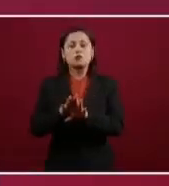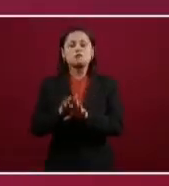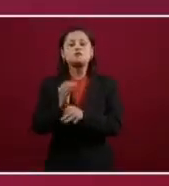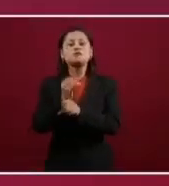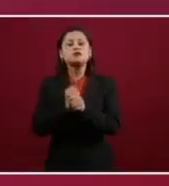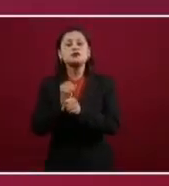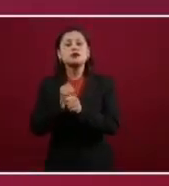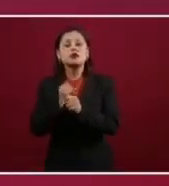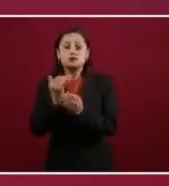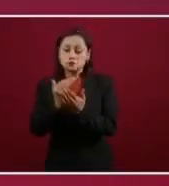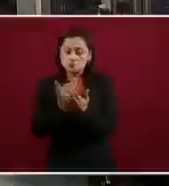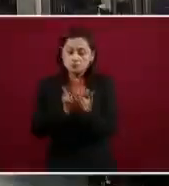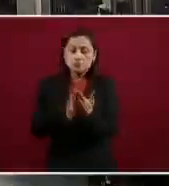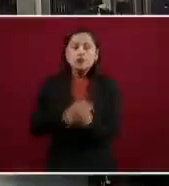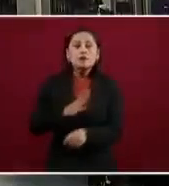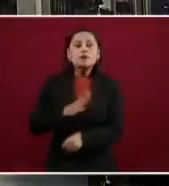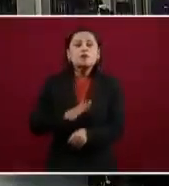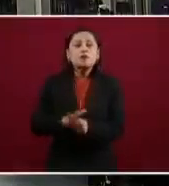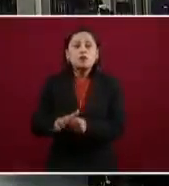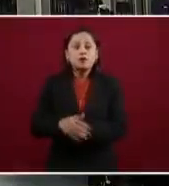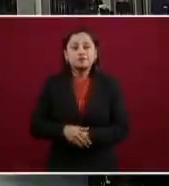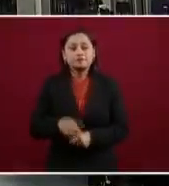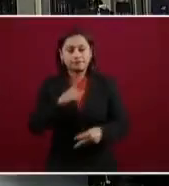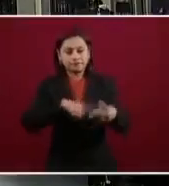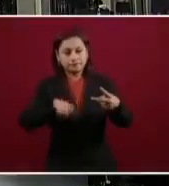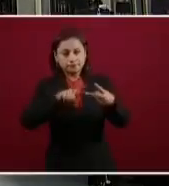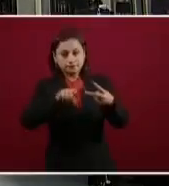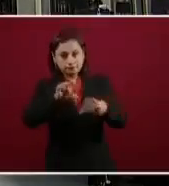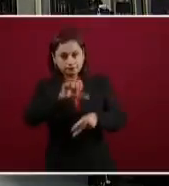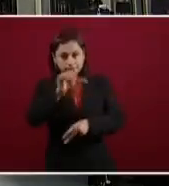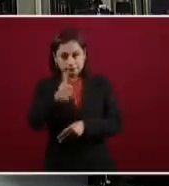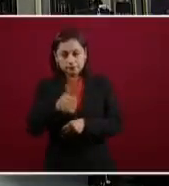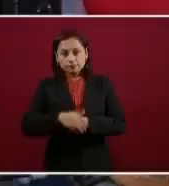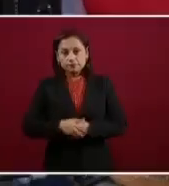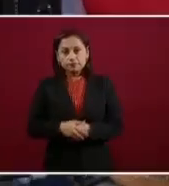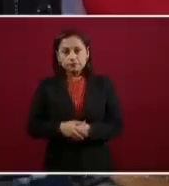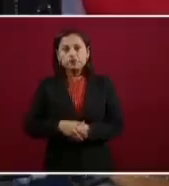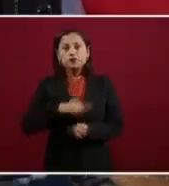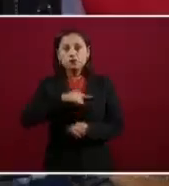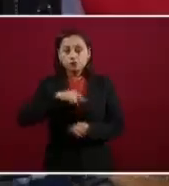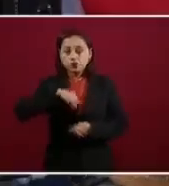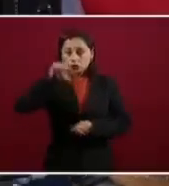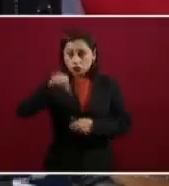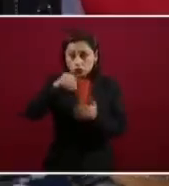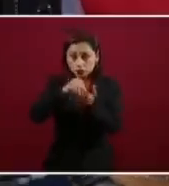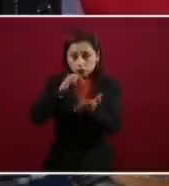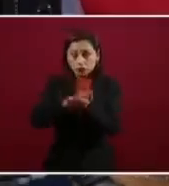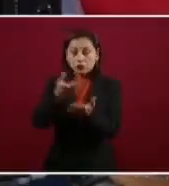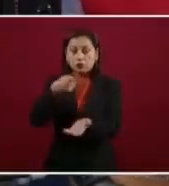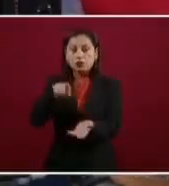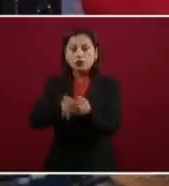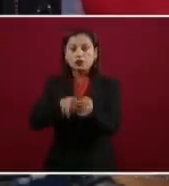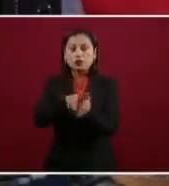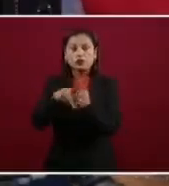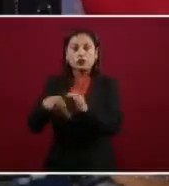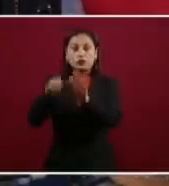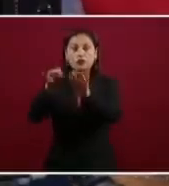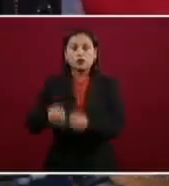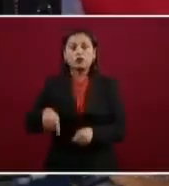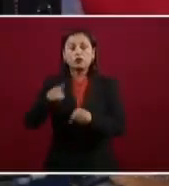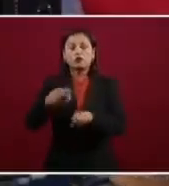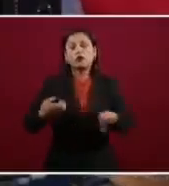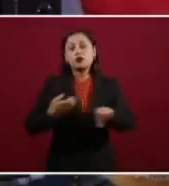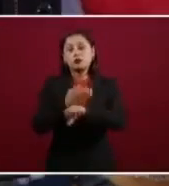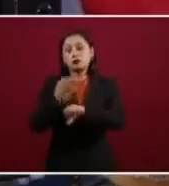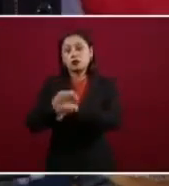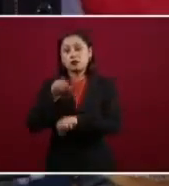investigación el segundo tema también publicamos hoy que hay líderes pescadores de 16 estados de la